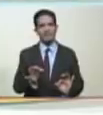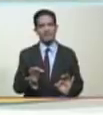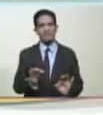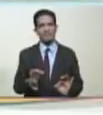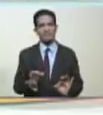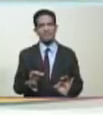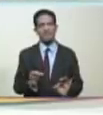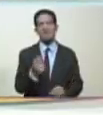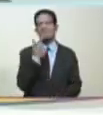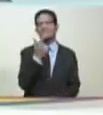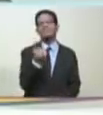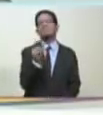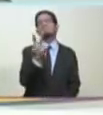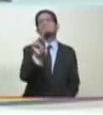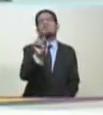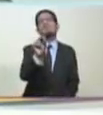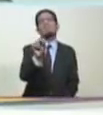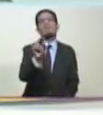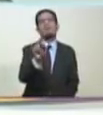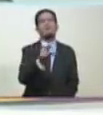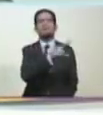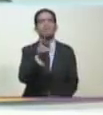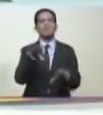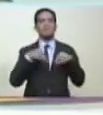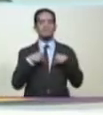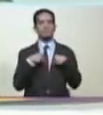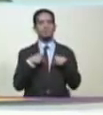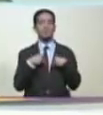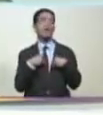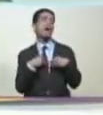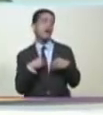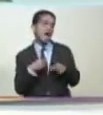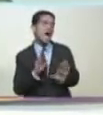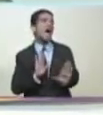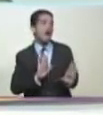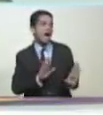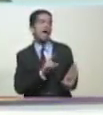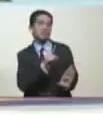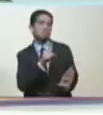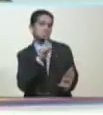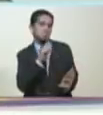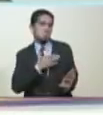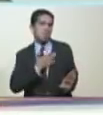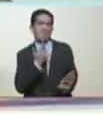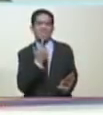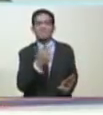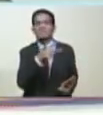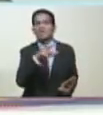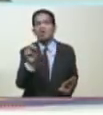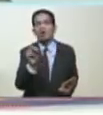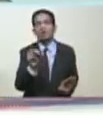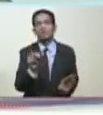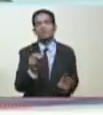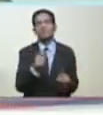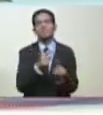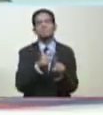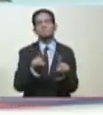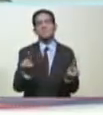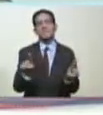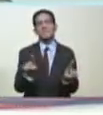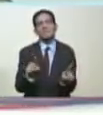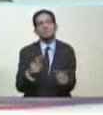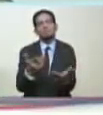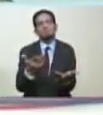impugnando, usted puede impugnar resultados, cuestionar resultados o desconocer resultados, activar